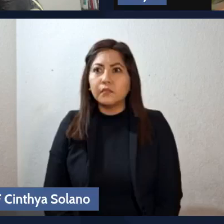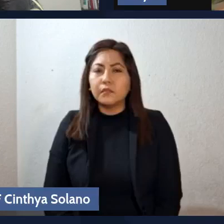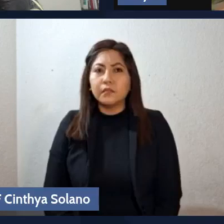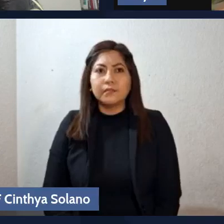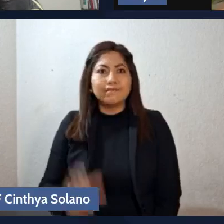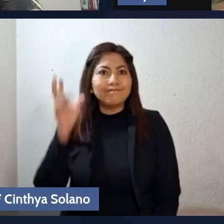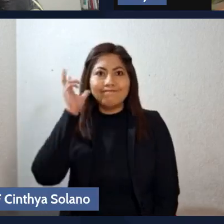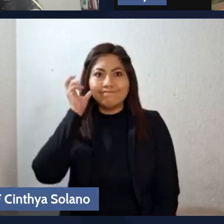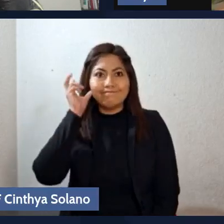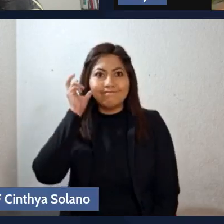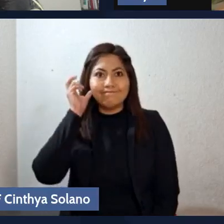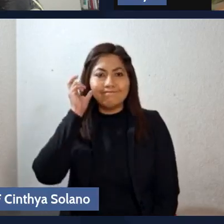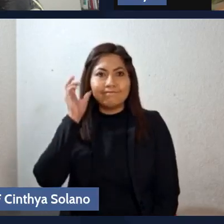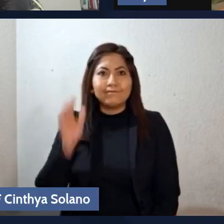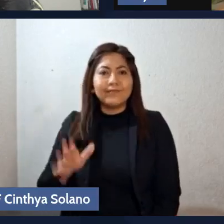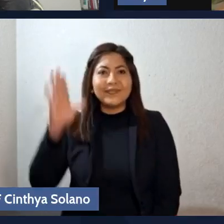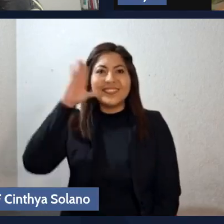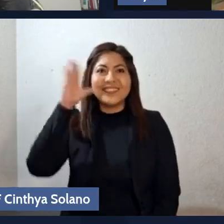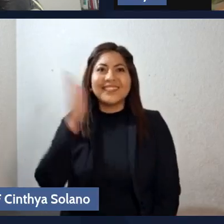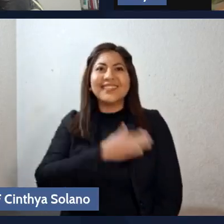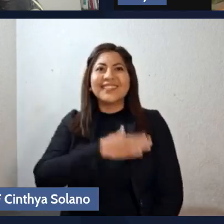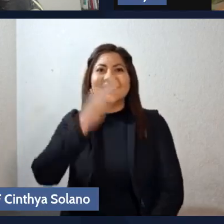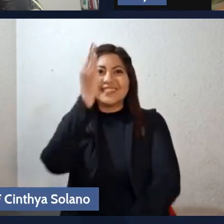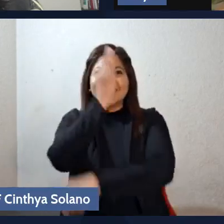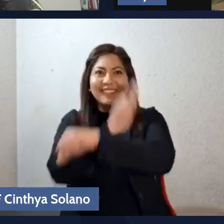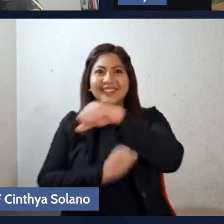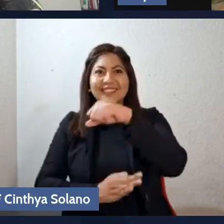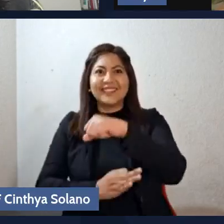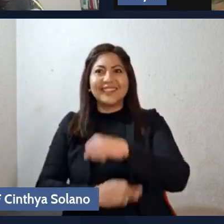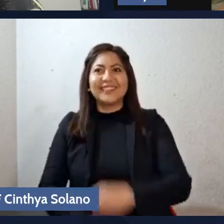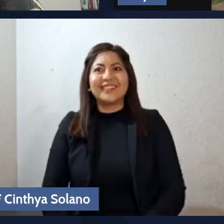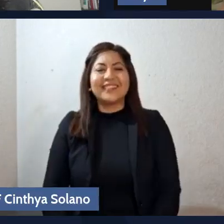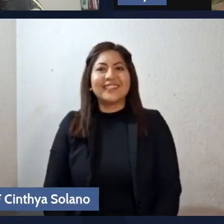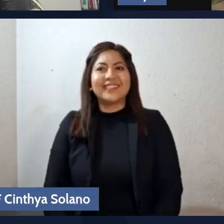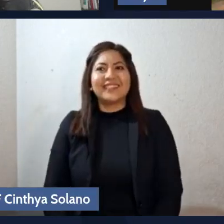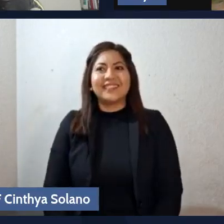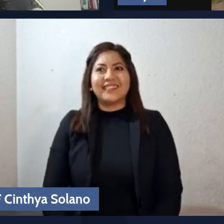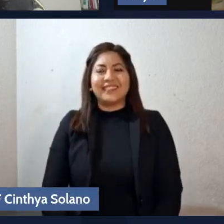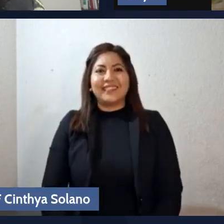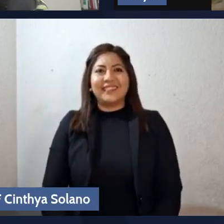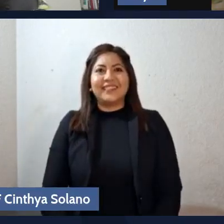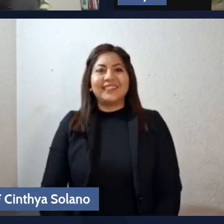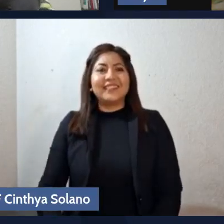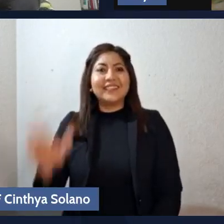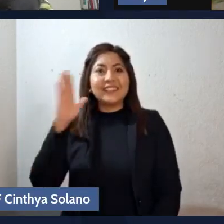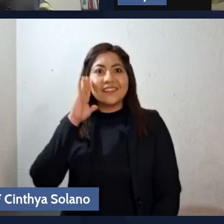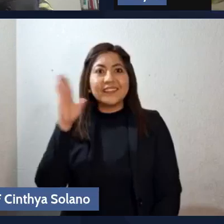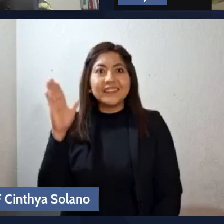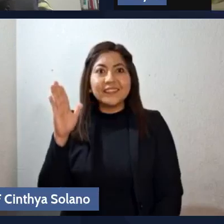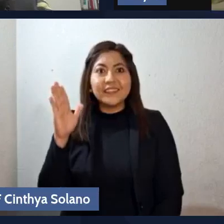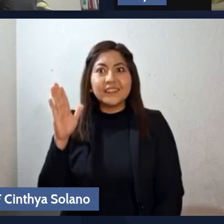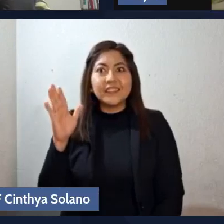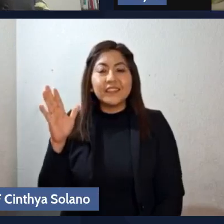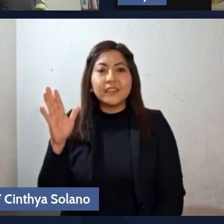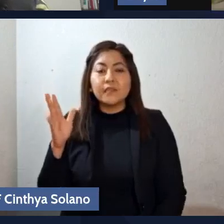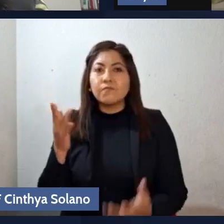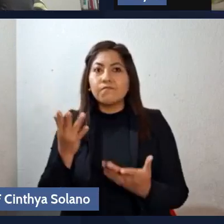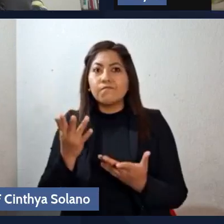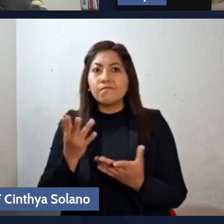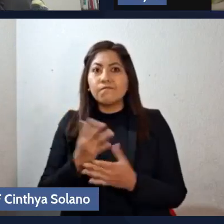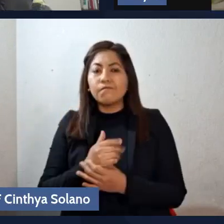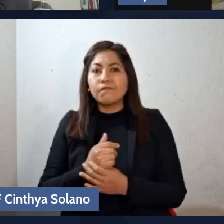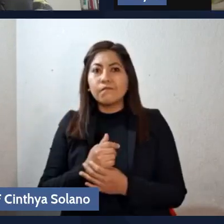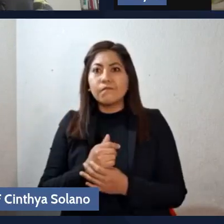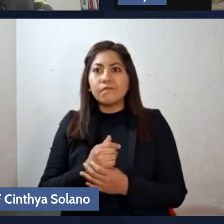Hola, hola, buenas tardes. Hola. Eh, Hola, buenas tardes. eh, bueno, no, este, no sé